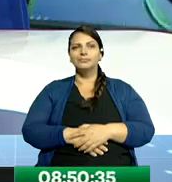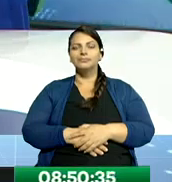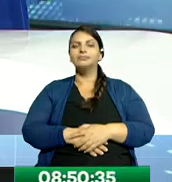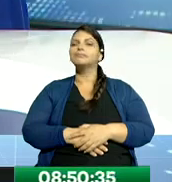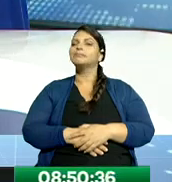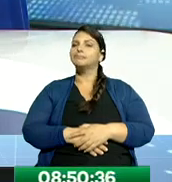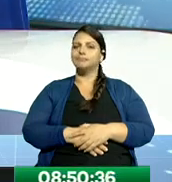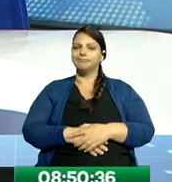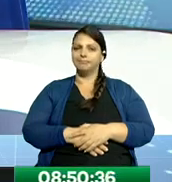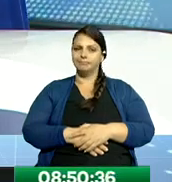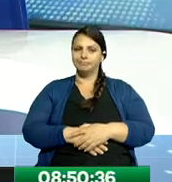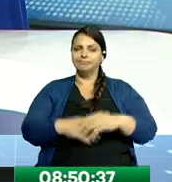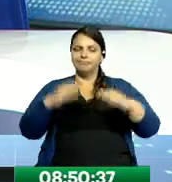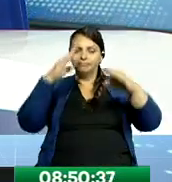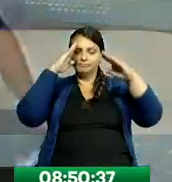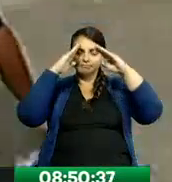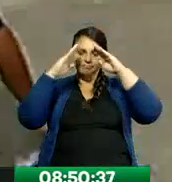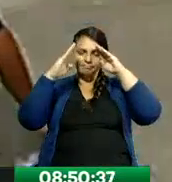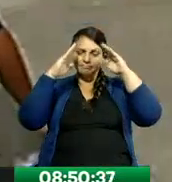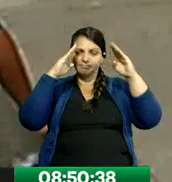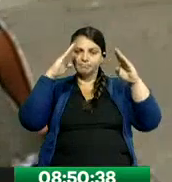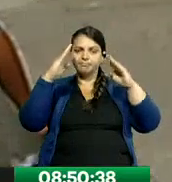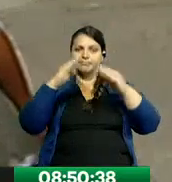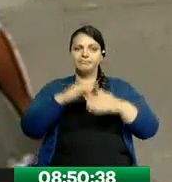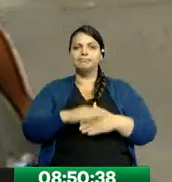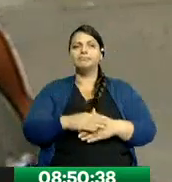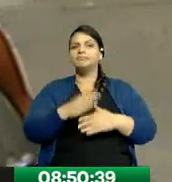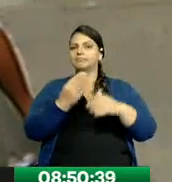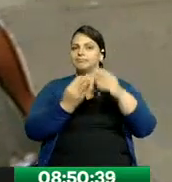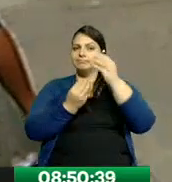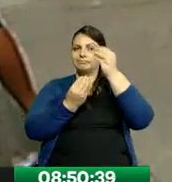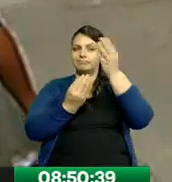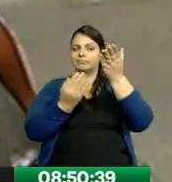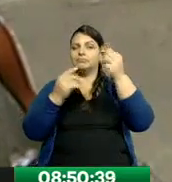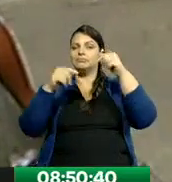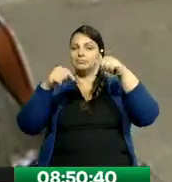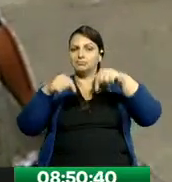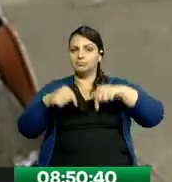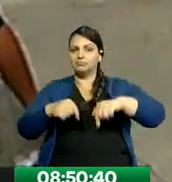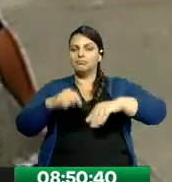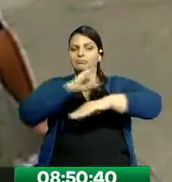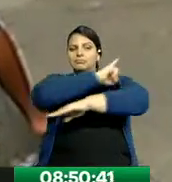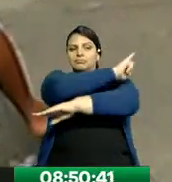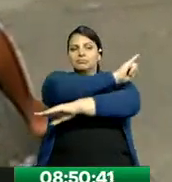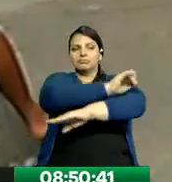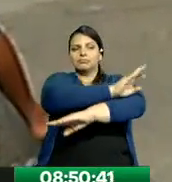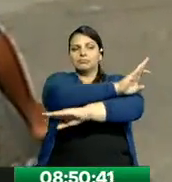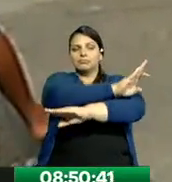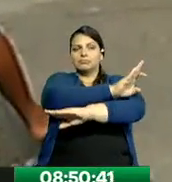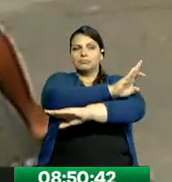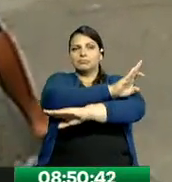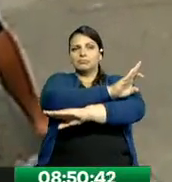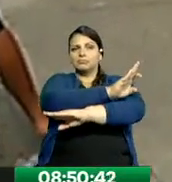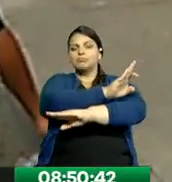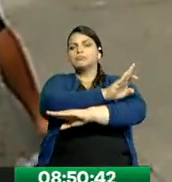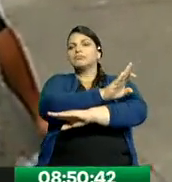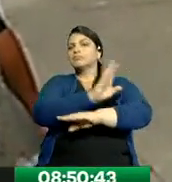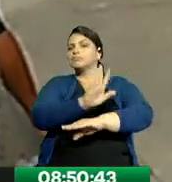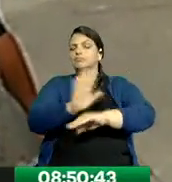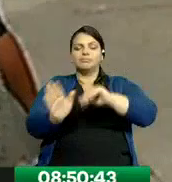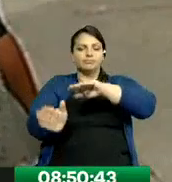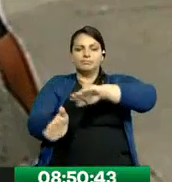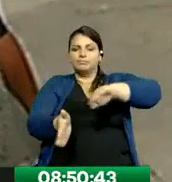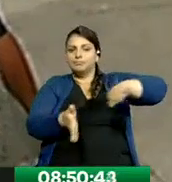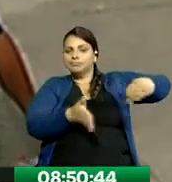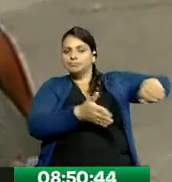¿Qué tal? Buenos días en estudios y amigos televidentes. La noticia nos ha traído a la intersección de la avenida Domingo Comín y Las Esclusas,